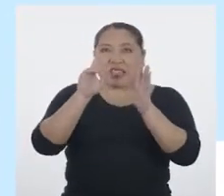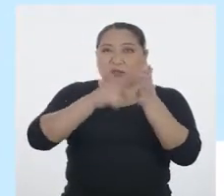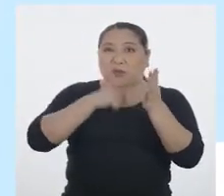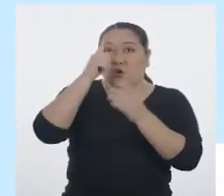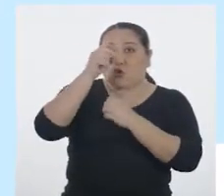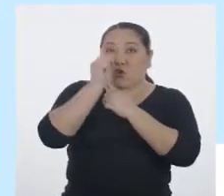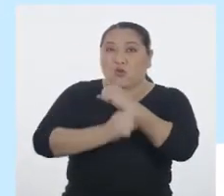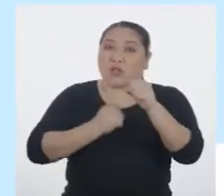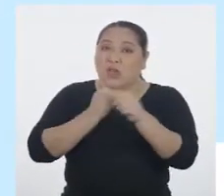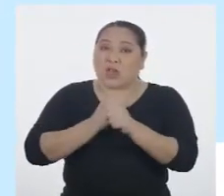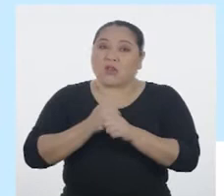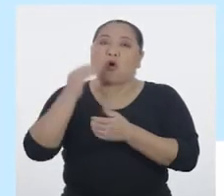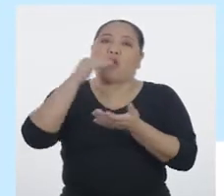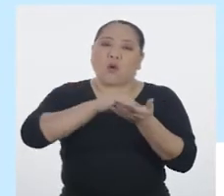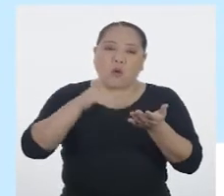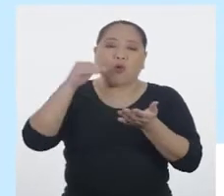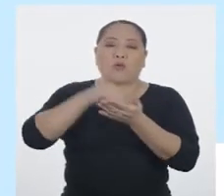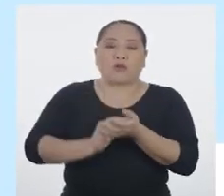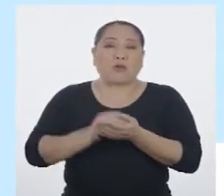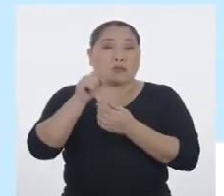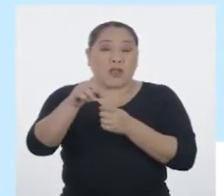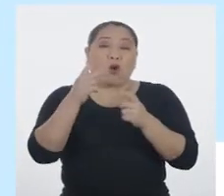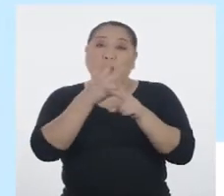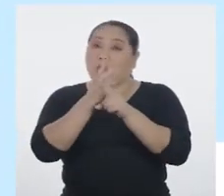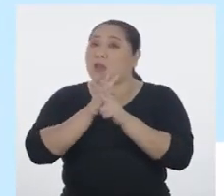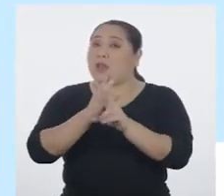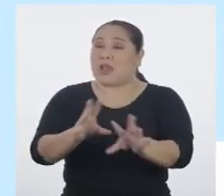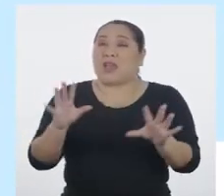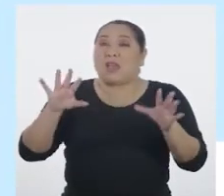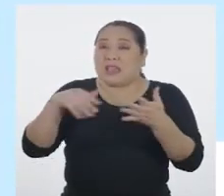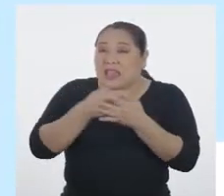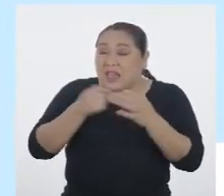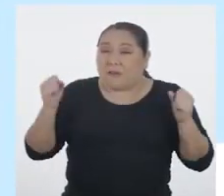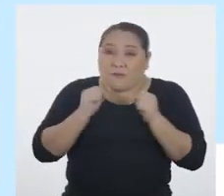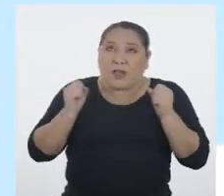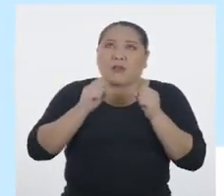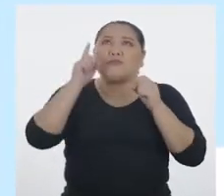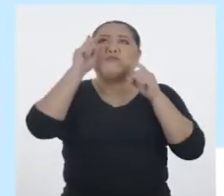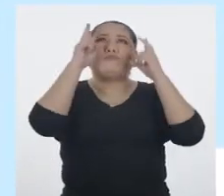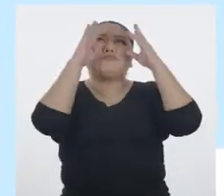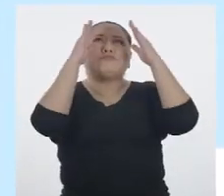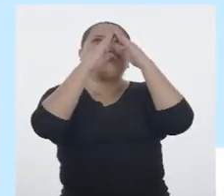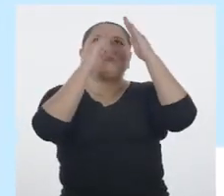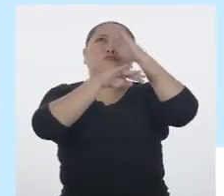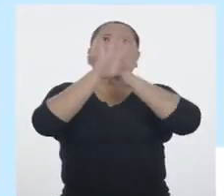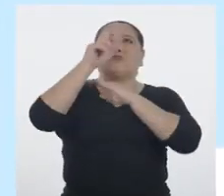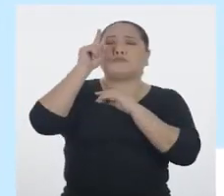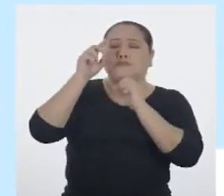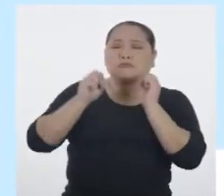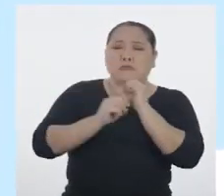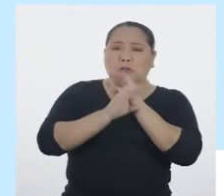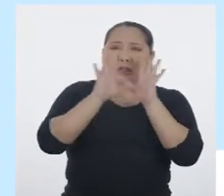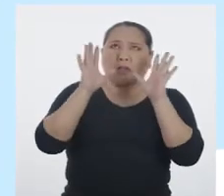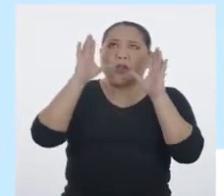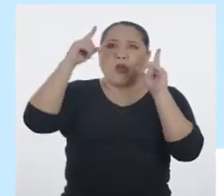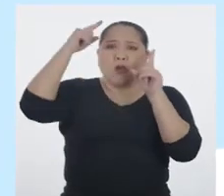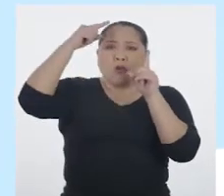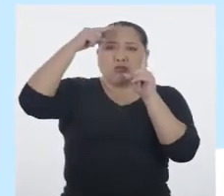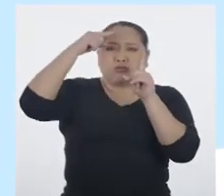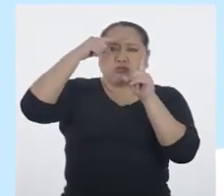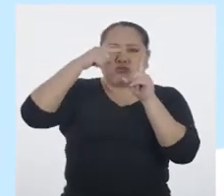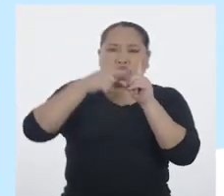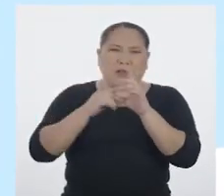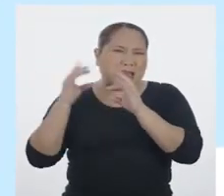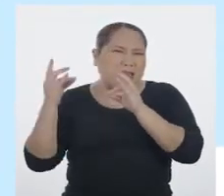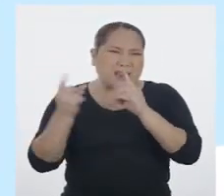año. Hay que tener cuidado porque cuando llega el friaje podría estar despejado el cielo durante el día, pero luego baja